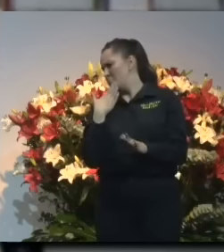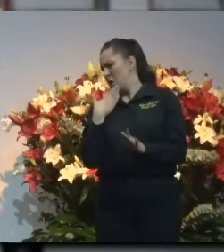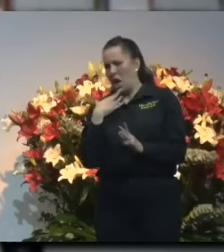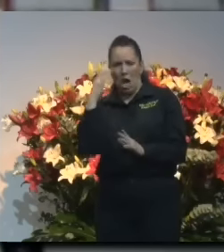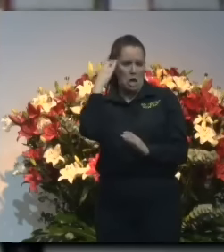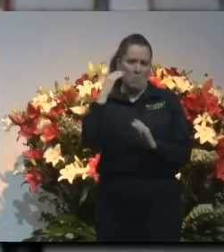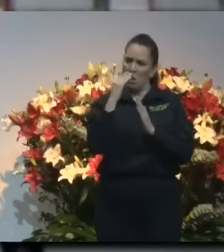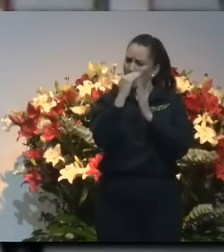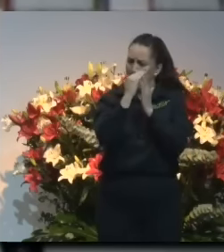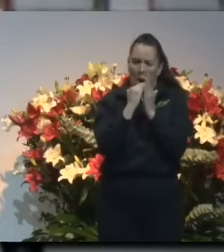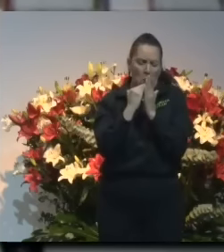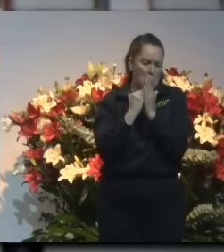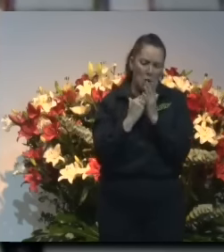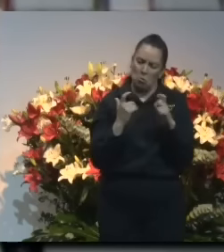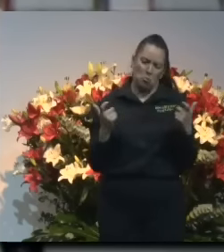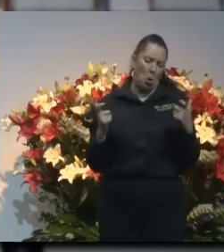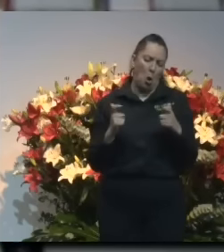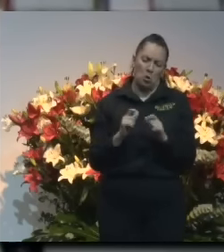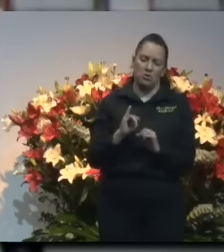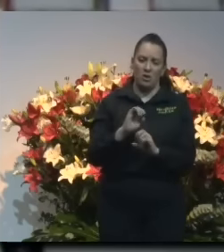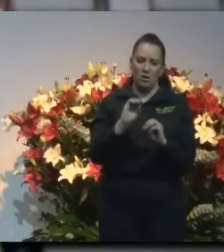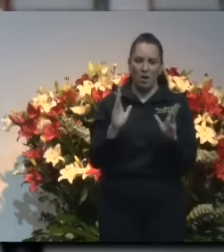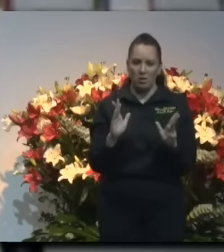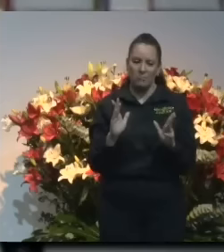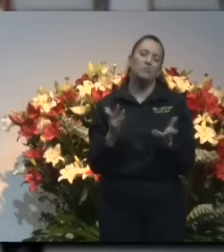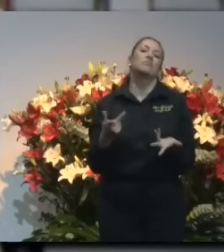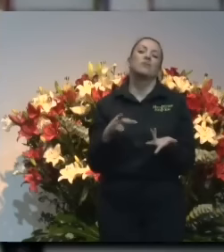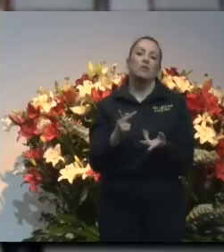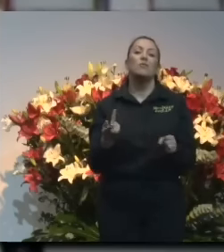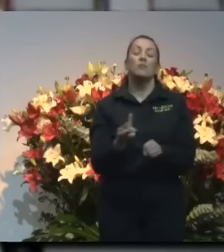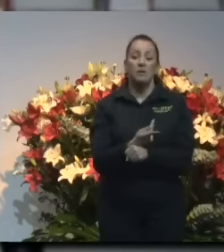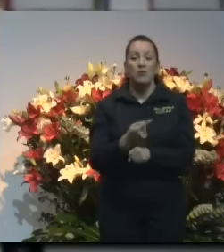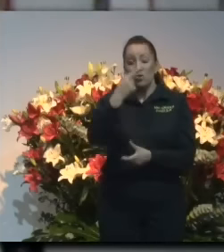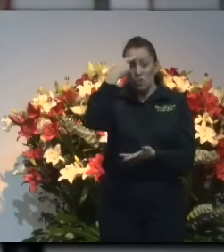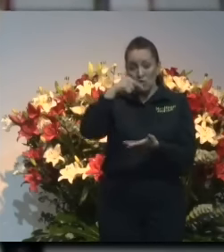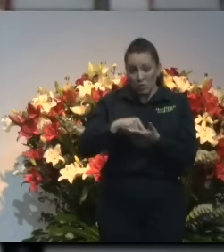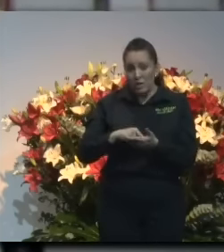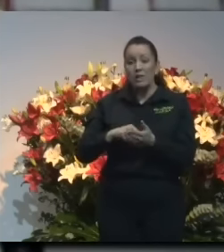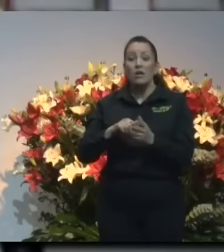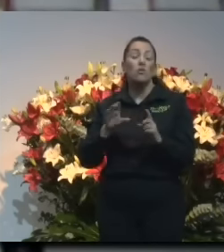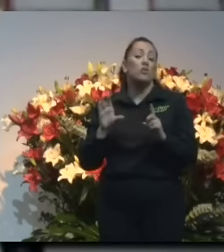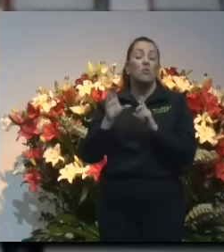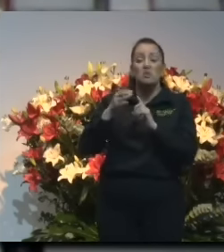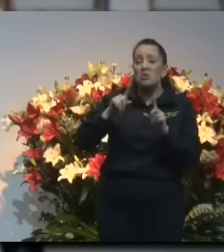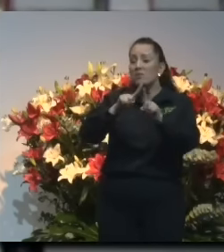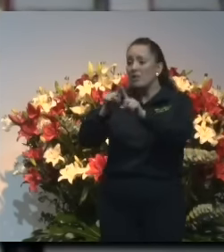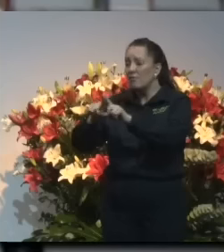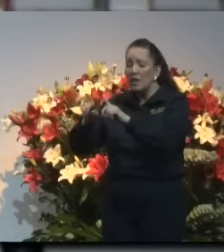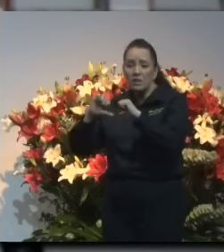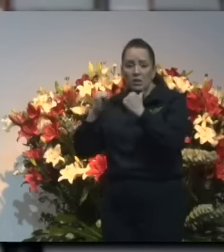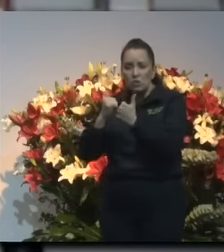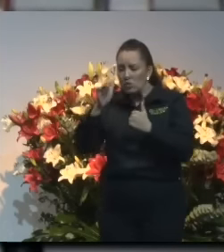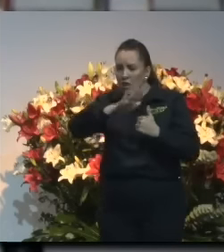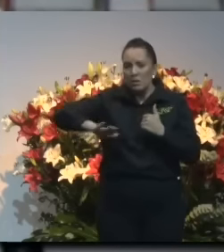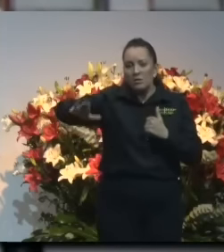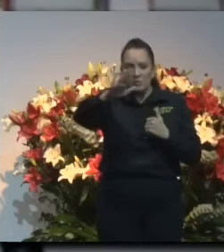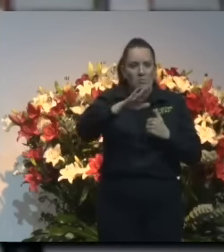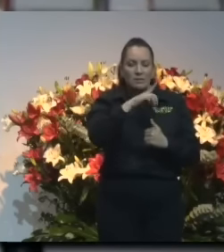creo que ahí sí los consejos ciudadanos deberían de ser los que manejen la estadística y no tanto el gobierno. Gracias.